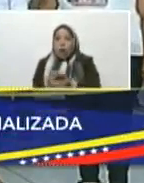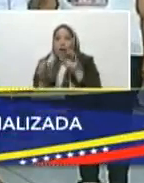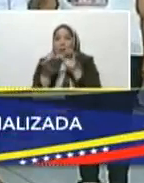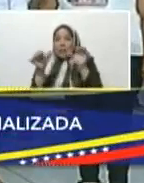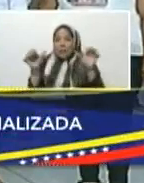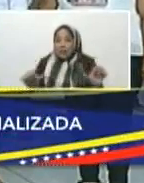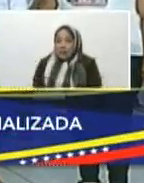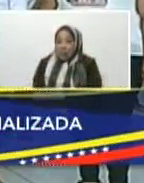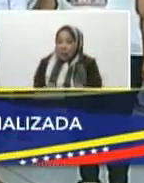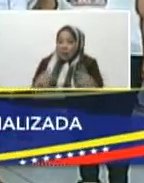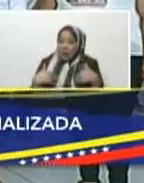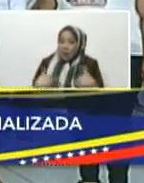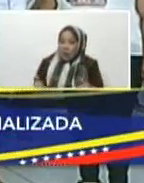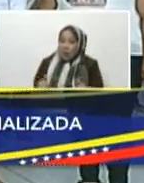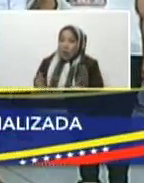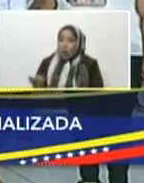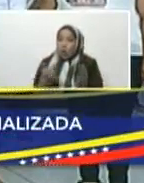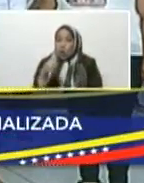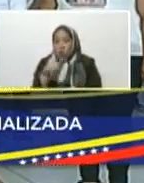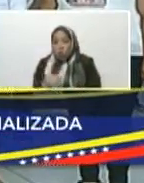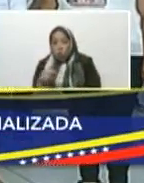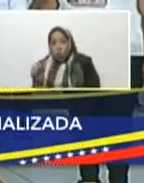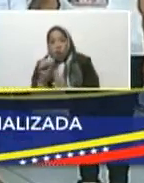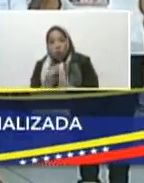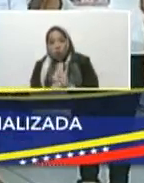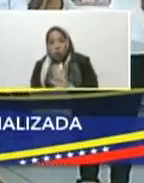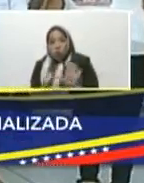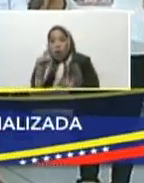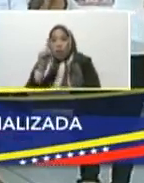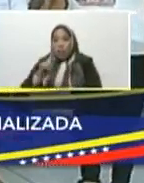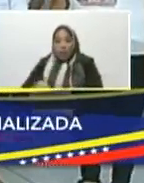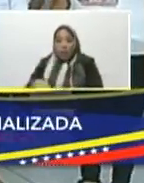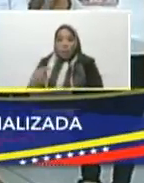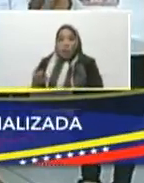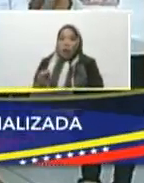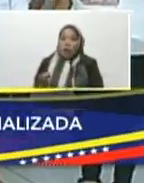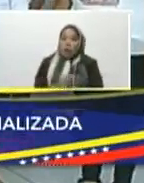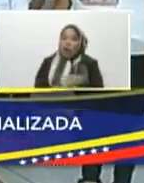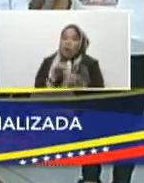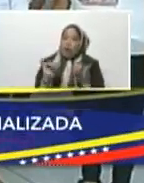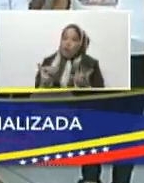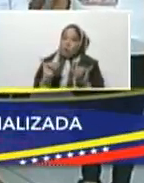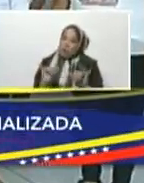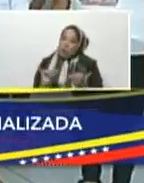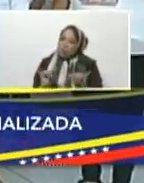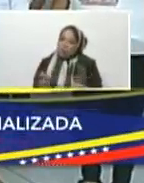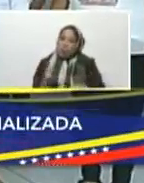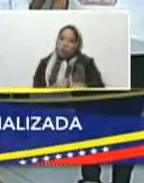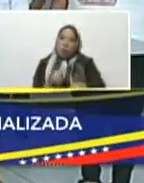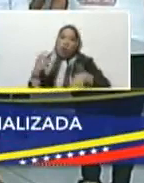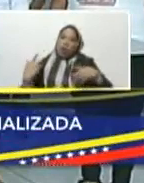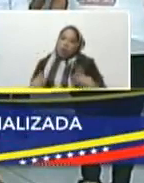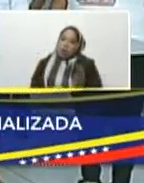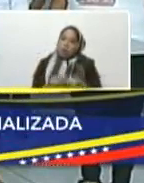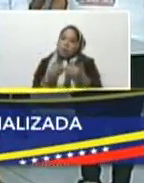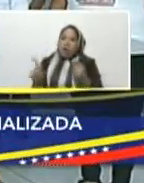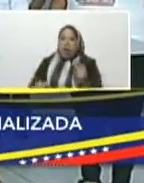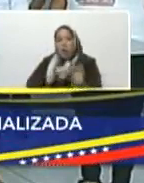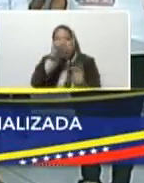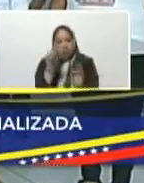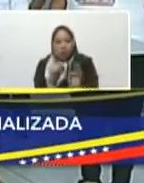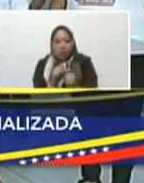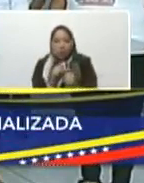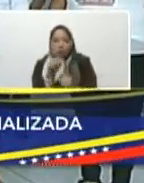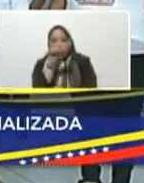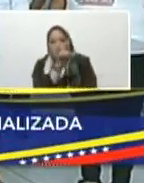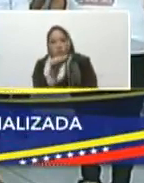público y atender todas esas demandas de orden quirúrgico, también de orden de emergencia y al mismo tiempo de acompañamiento y de especialidades que son clave